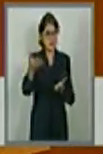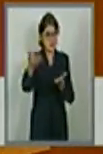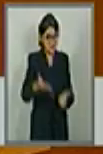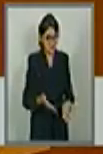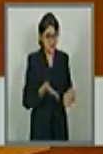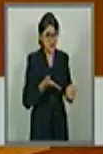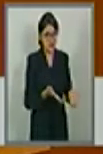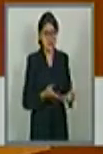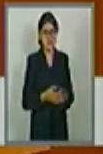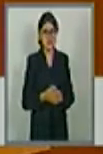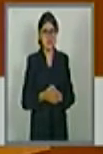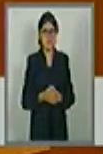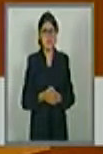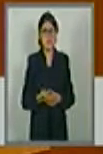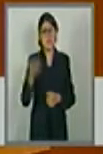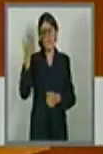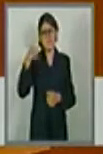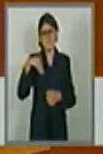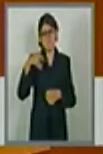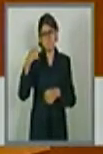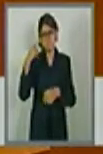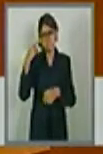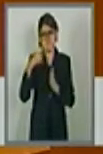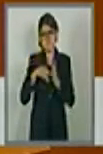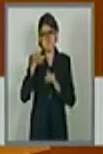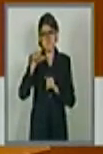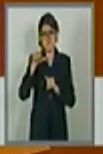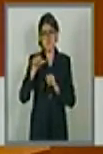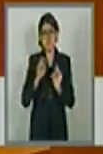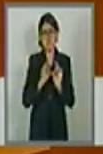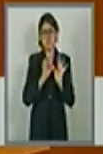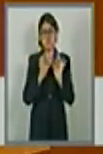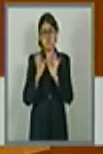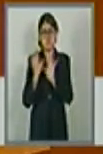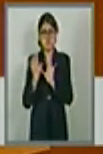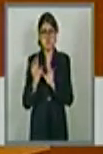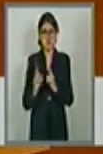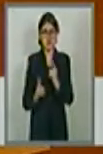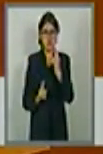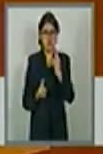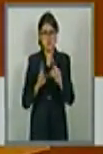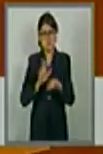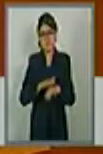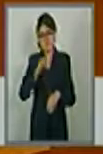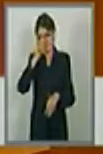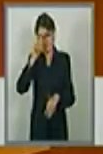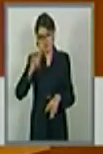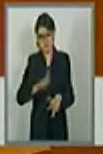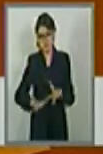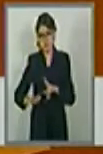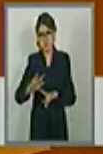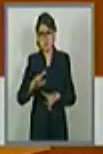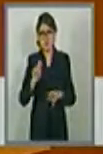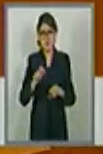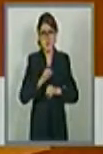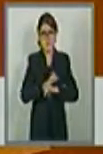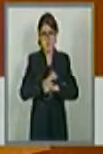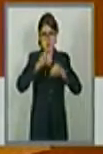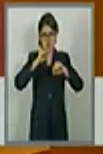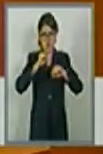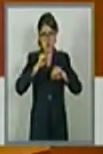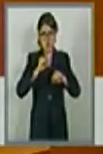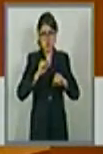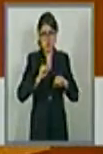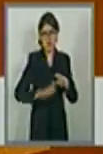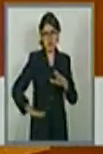nacional. En aquel año tuvo lugar una de las tragedias más lamentables del sector, la explosión